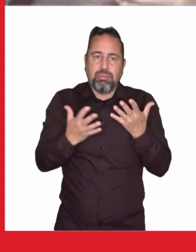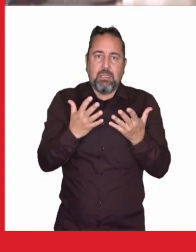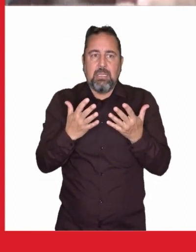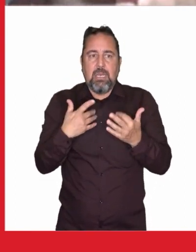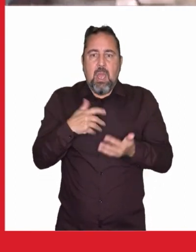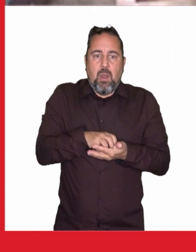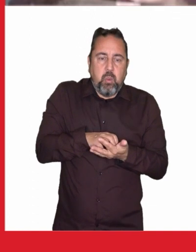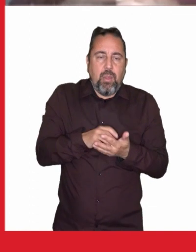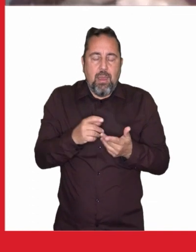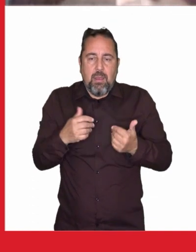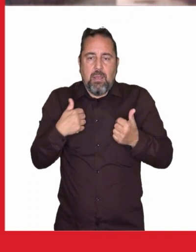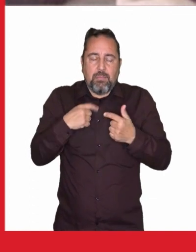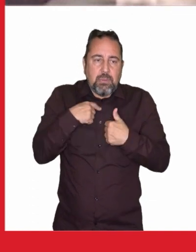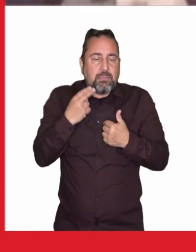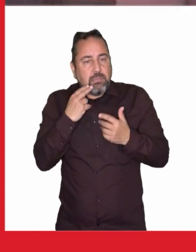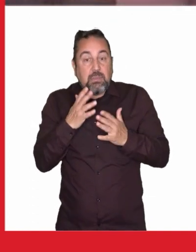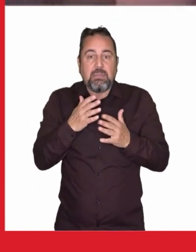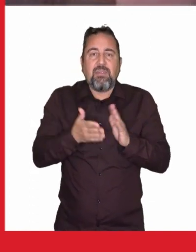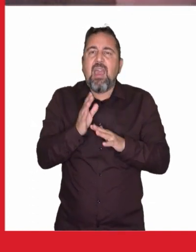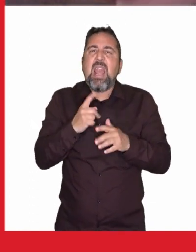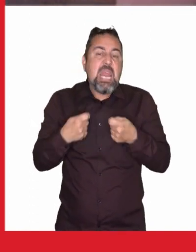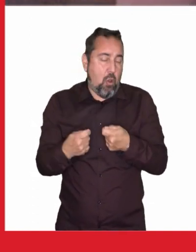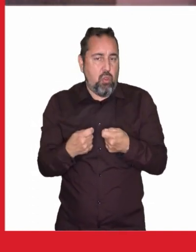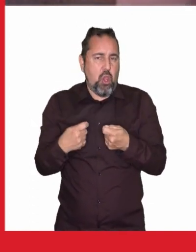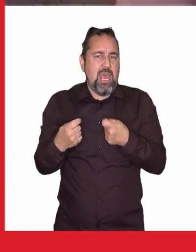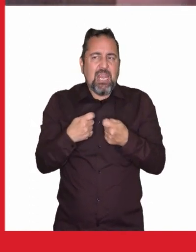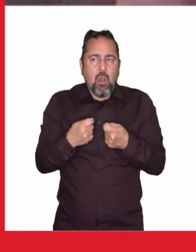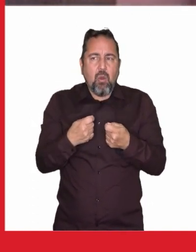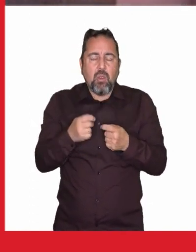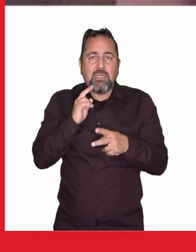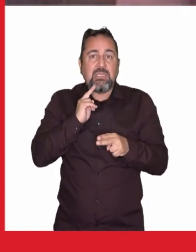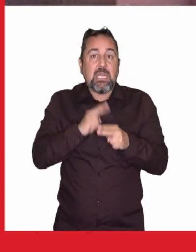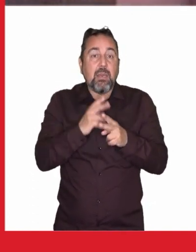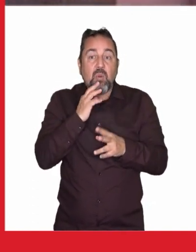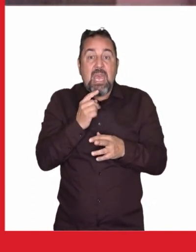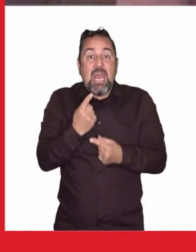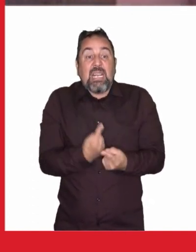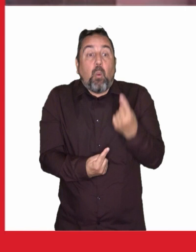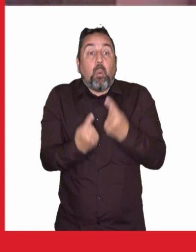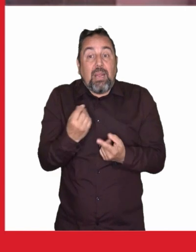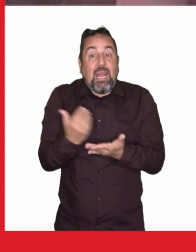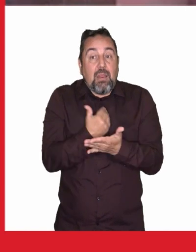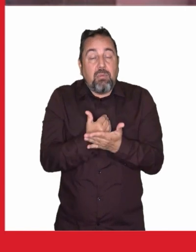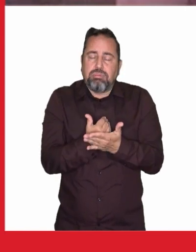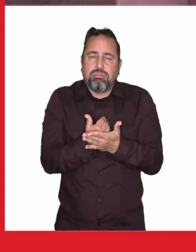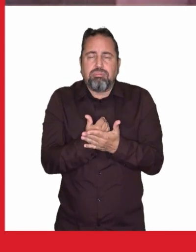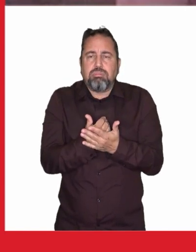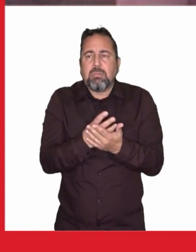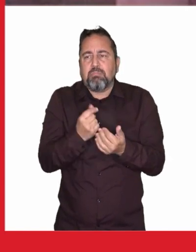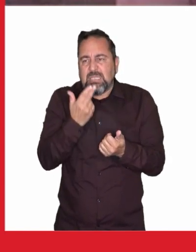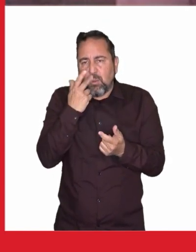mucha aversión al riesgo, que manejan muy mal la incertidumbre, ir hacia negocios que tienen mucho